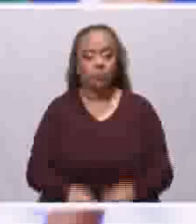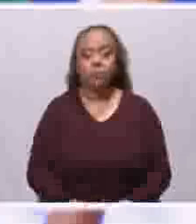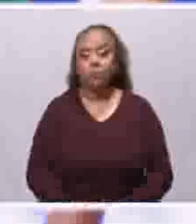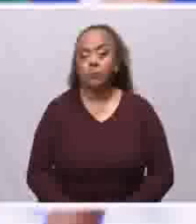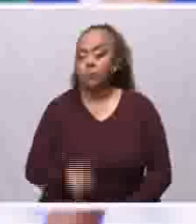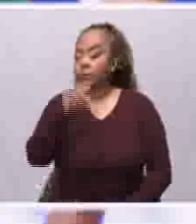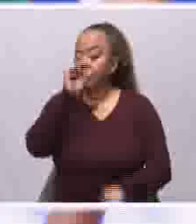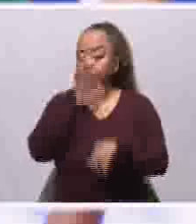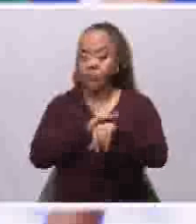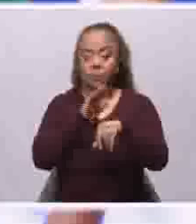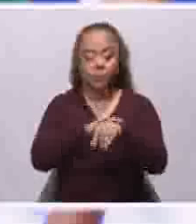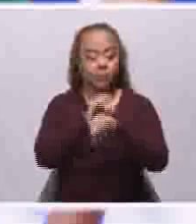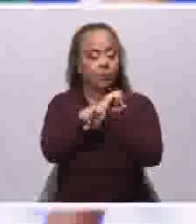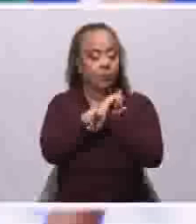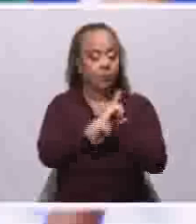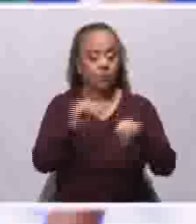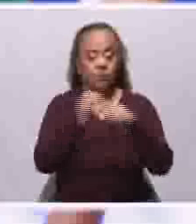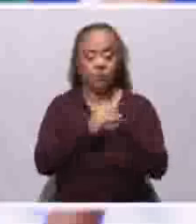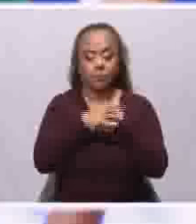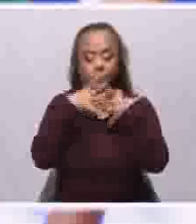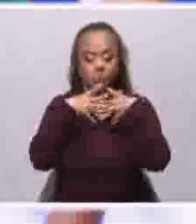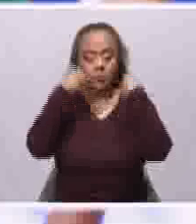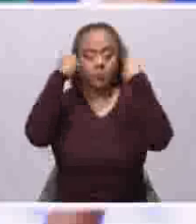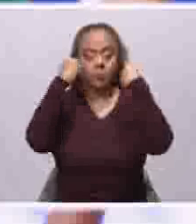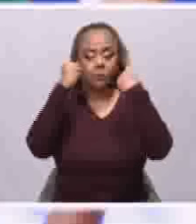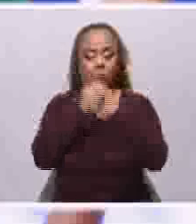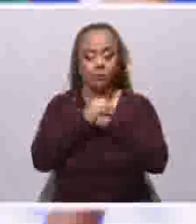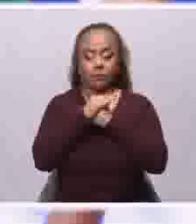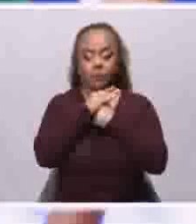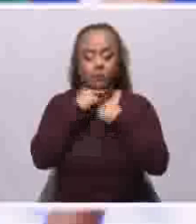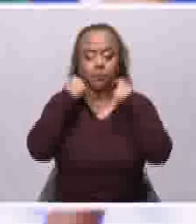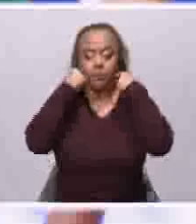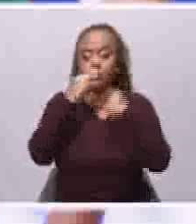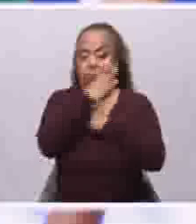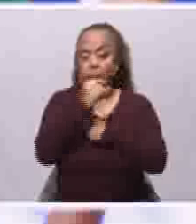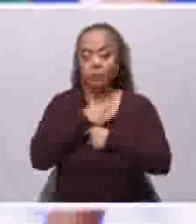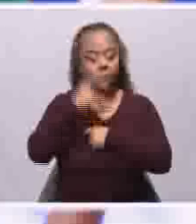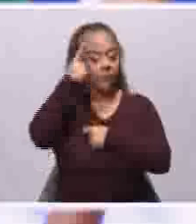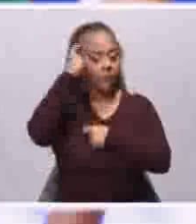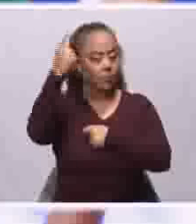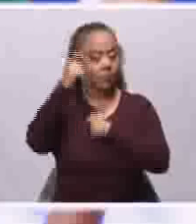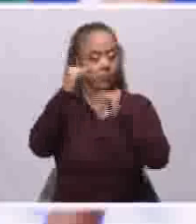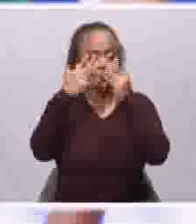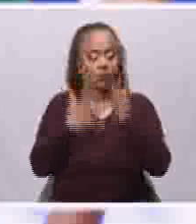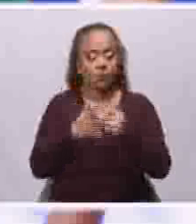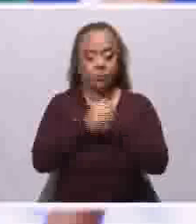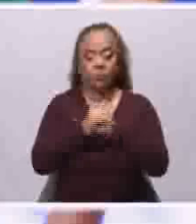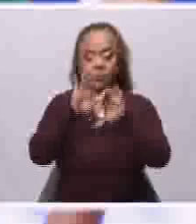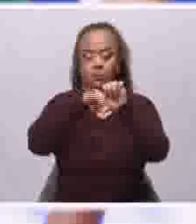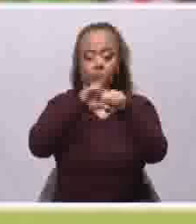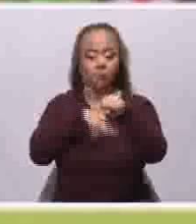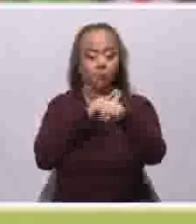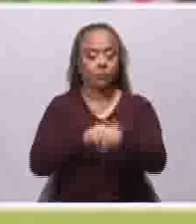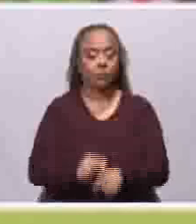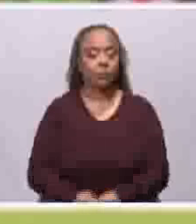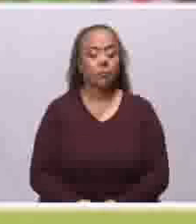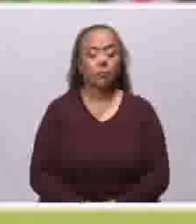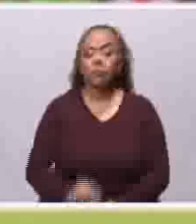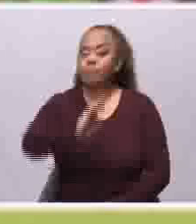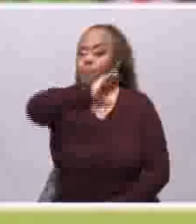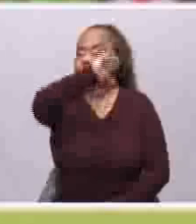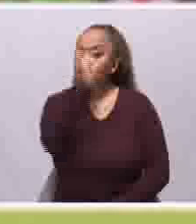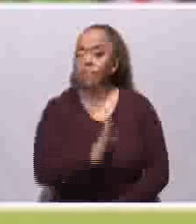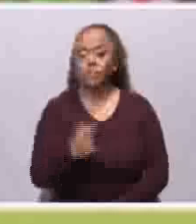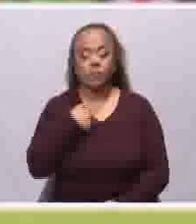dejaré que nada ni nadie apague mi sonrisa mi felicidad y sobre todo mi sueño de ser un jugador de selección nunca me